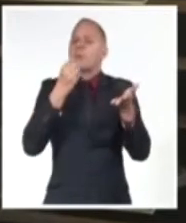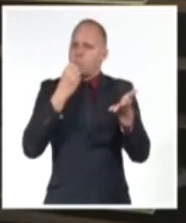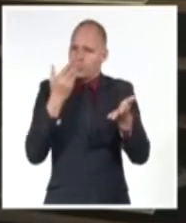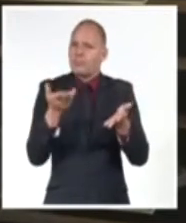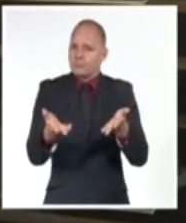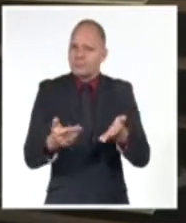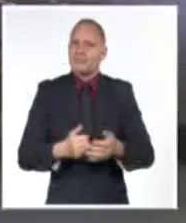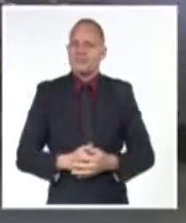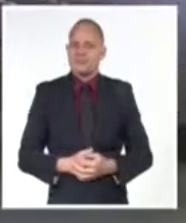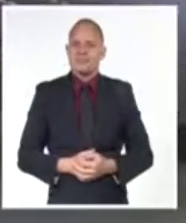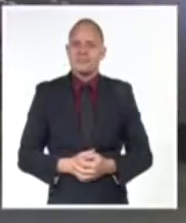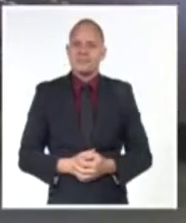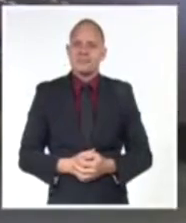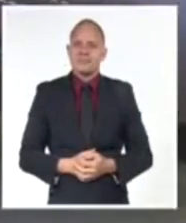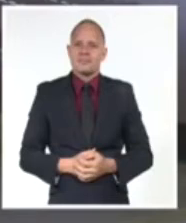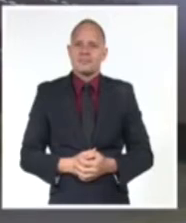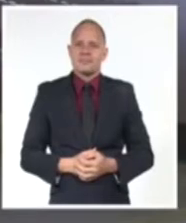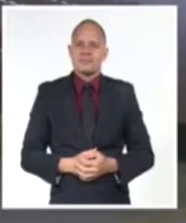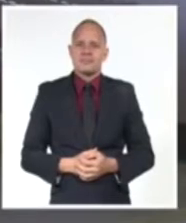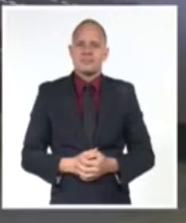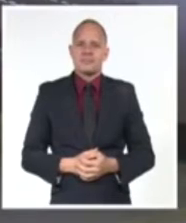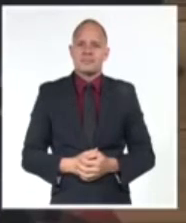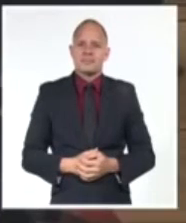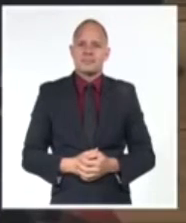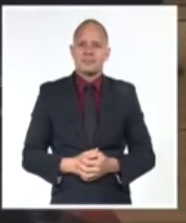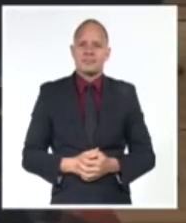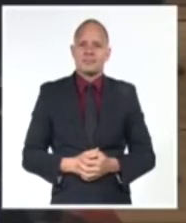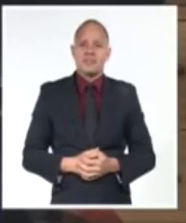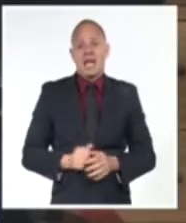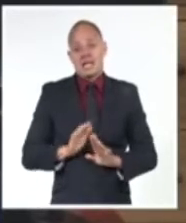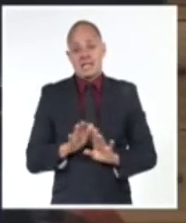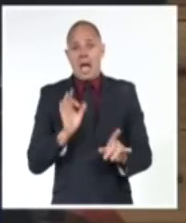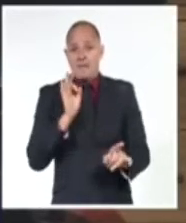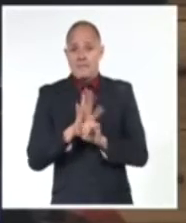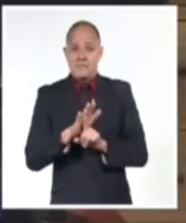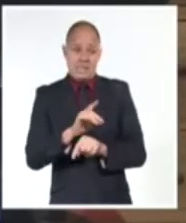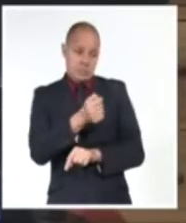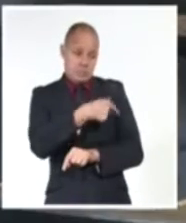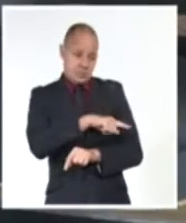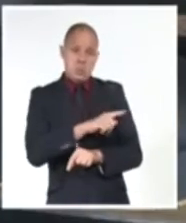un producto final que es un buen calzado. Frente a lo nuevo, aprender y